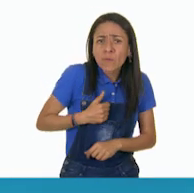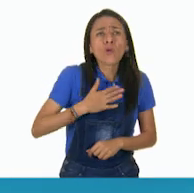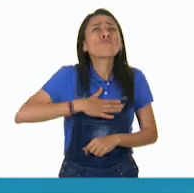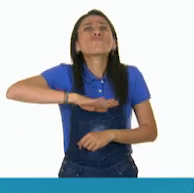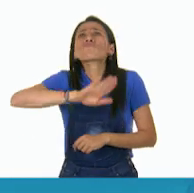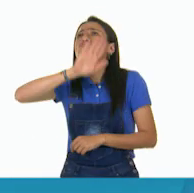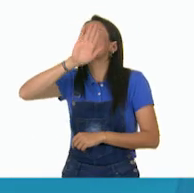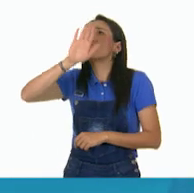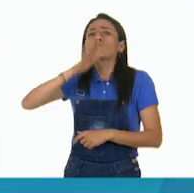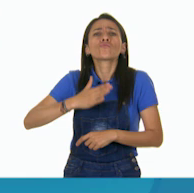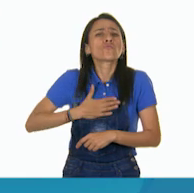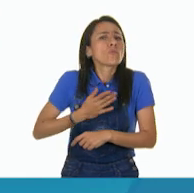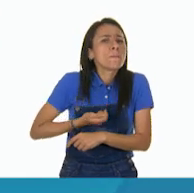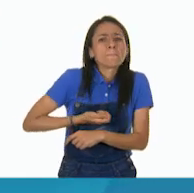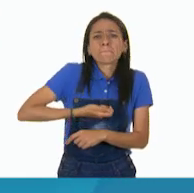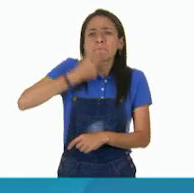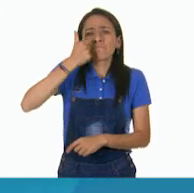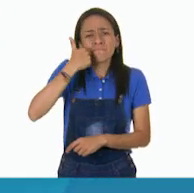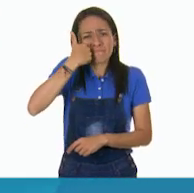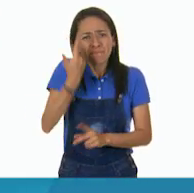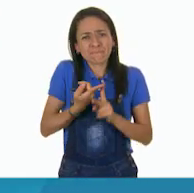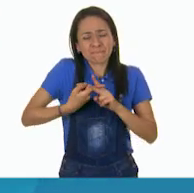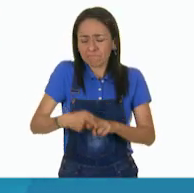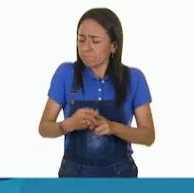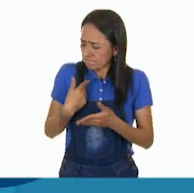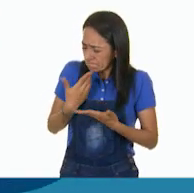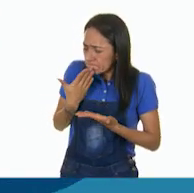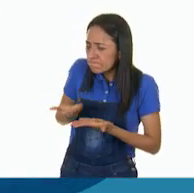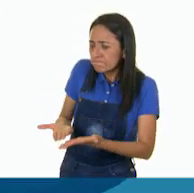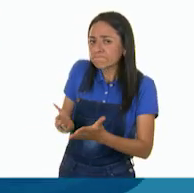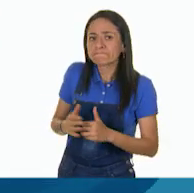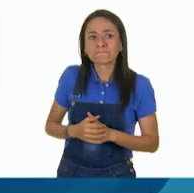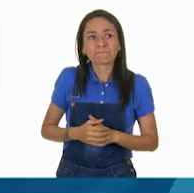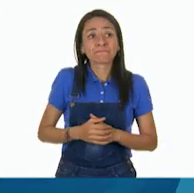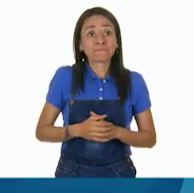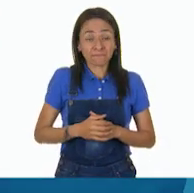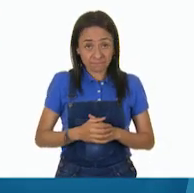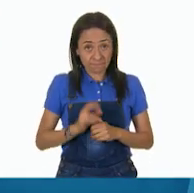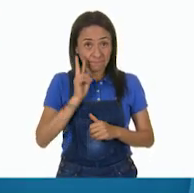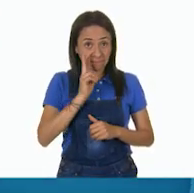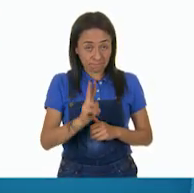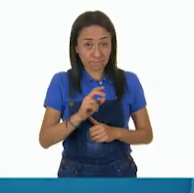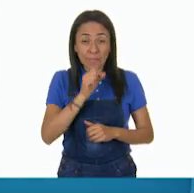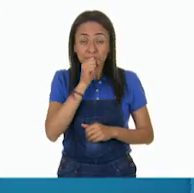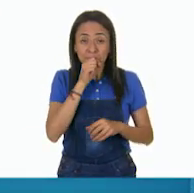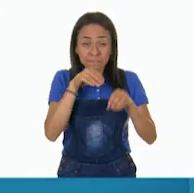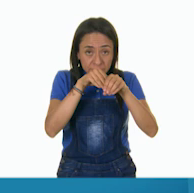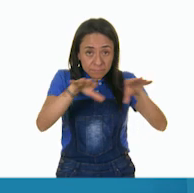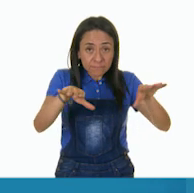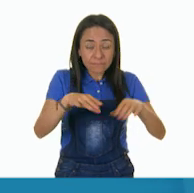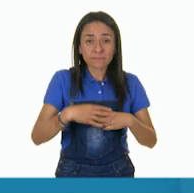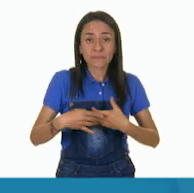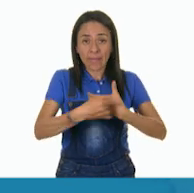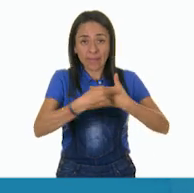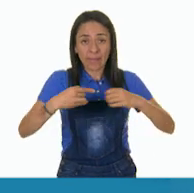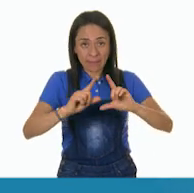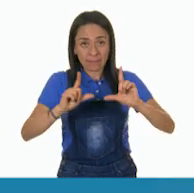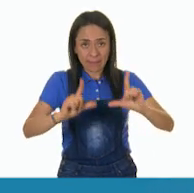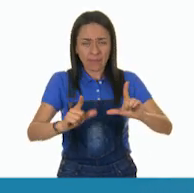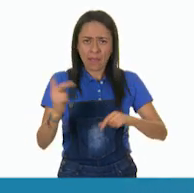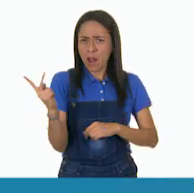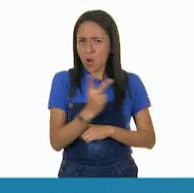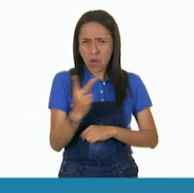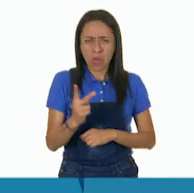favor muy bien sí pues vimos que el anuncio y la etiqueta tienen la marca y el eslogan